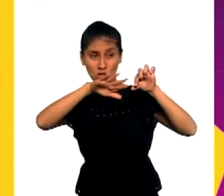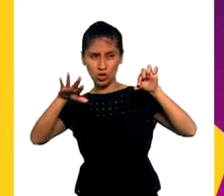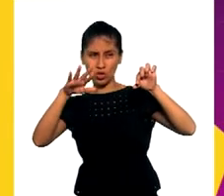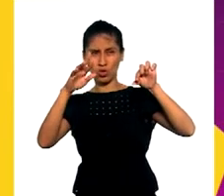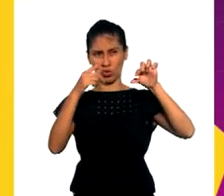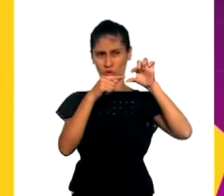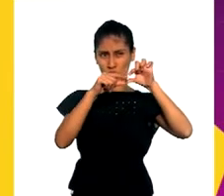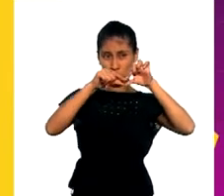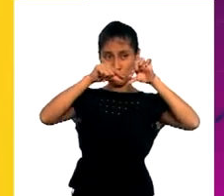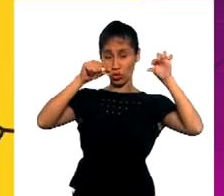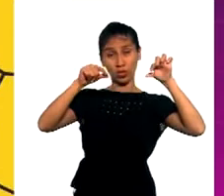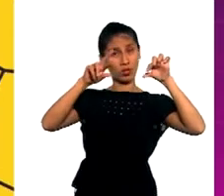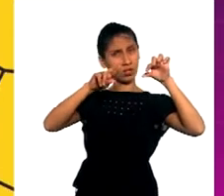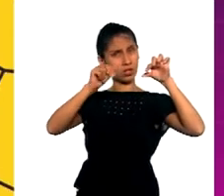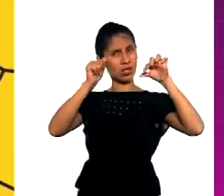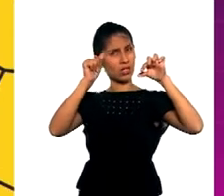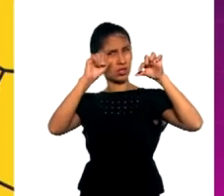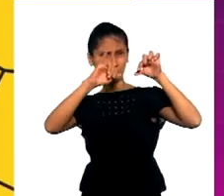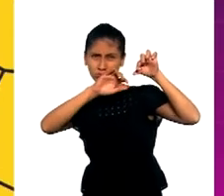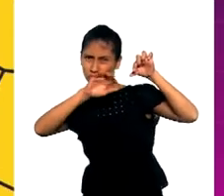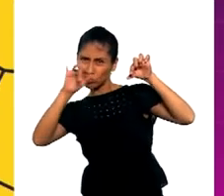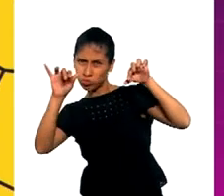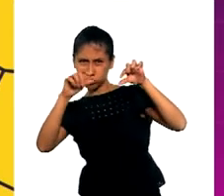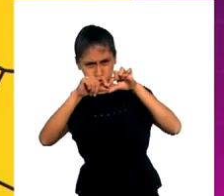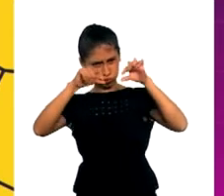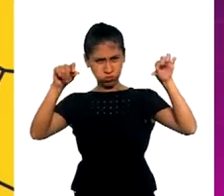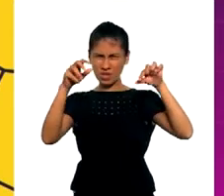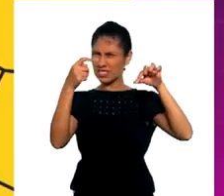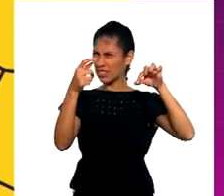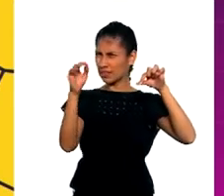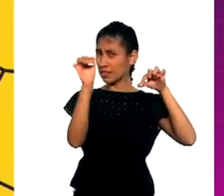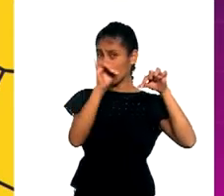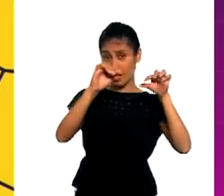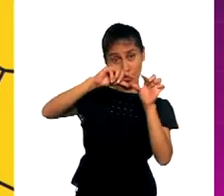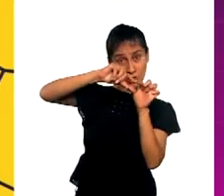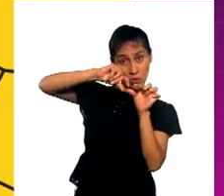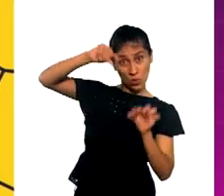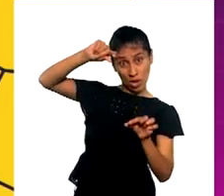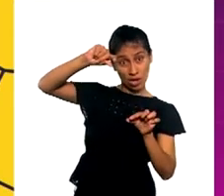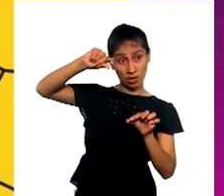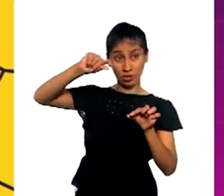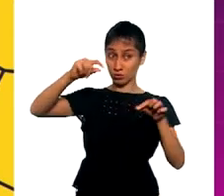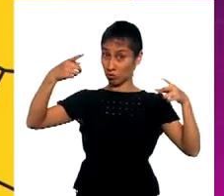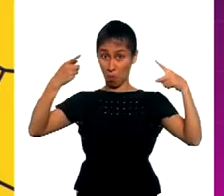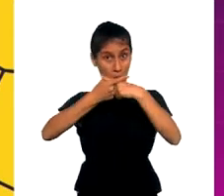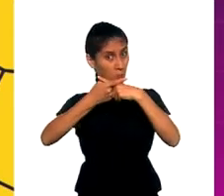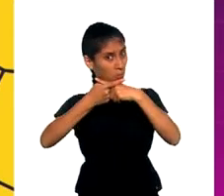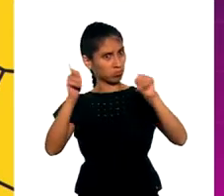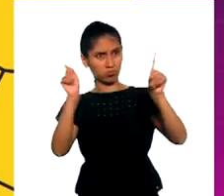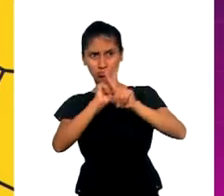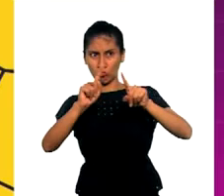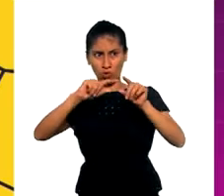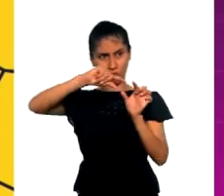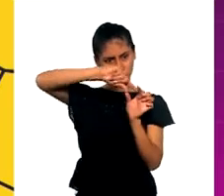9 de diciembre si es que siempre long harán no se cruzarían